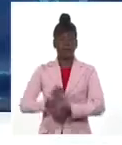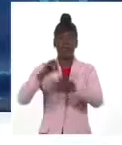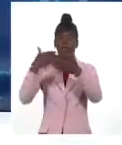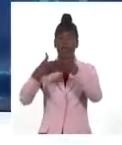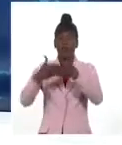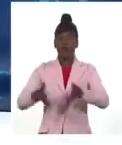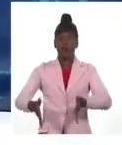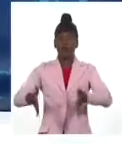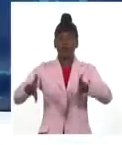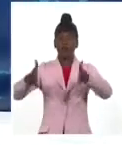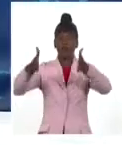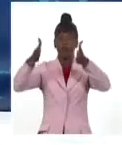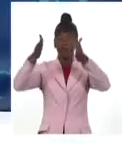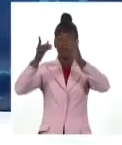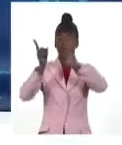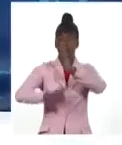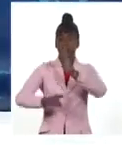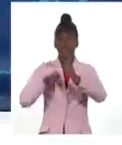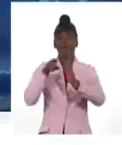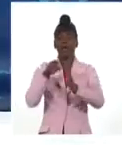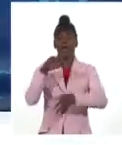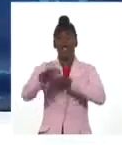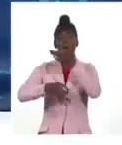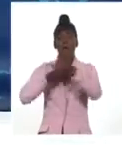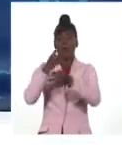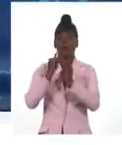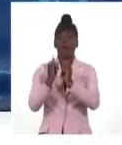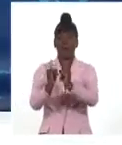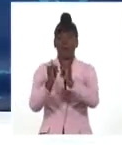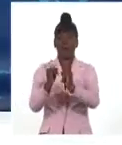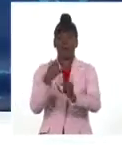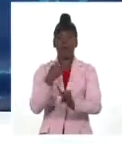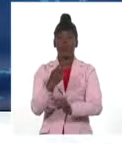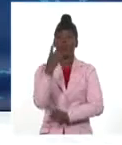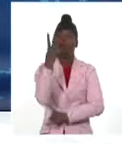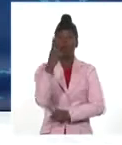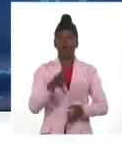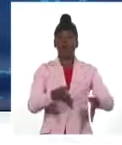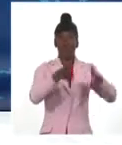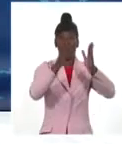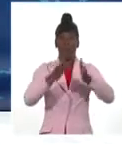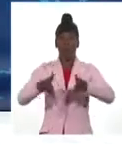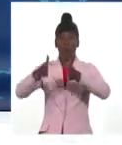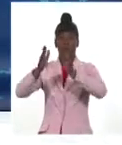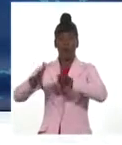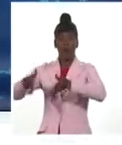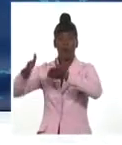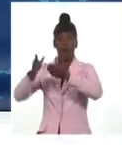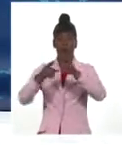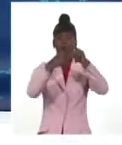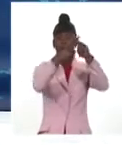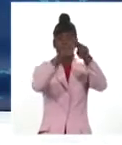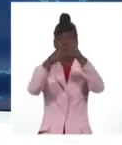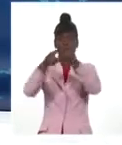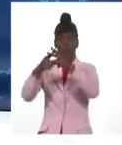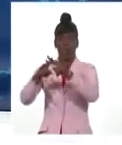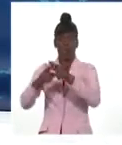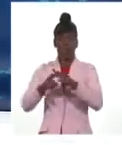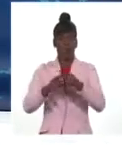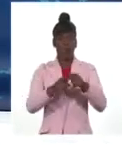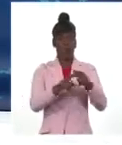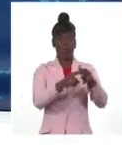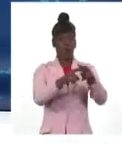Se continúan los trabajos de mantenimiento en cuatro centrales termoeléctricas, así como en el restablecimiento de dos unidades en la